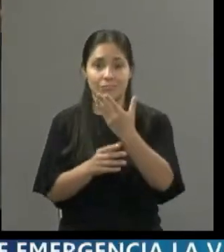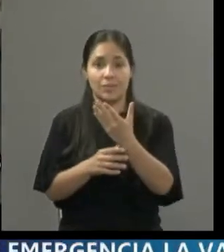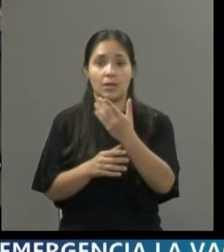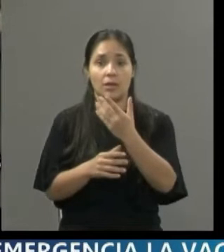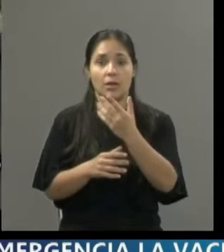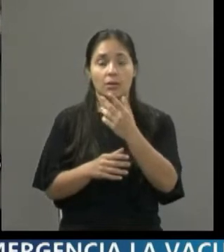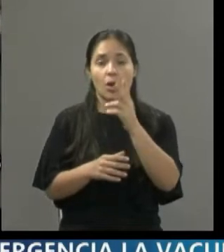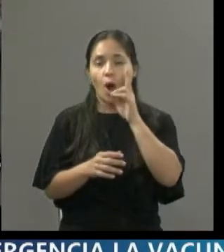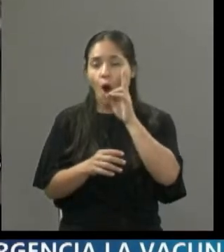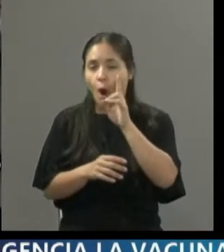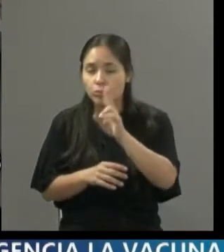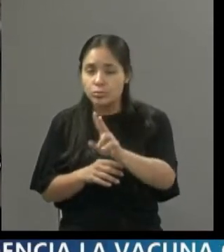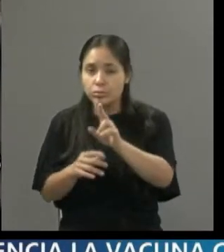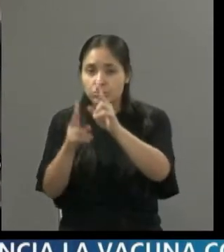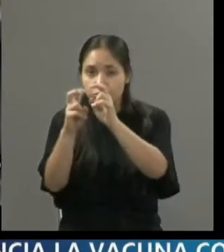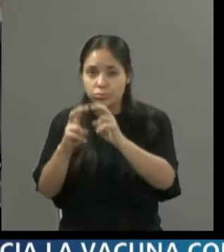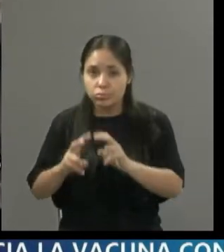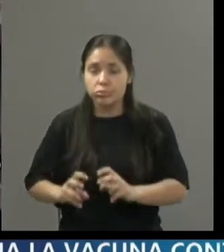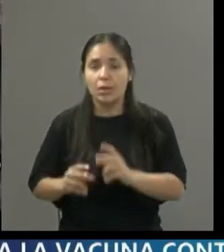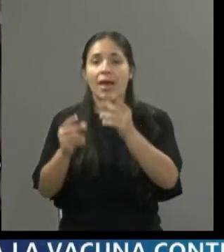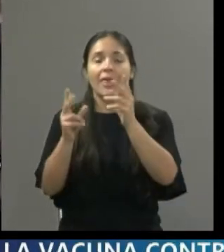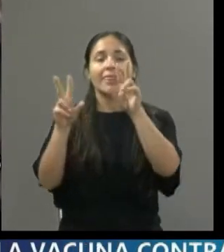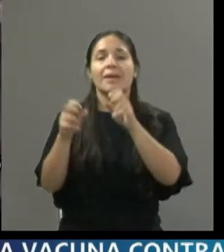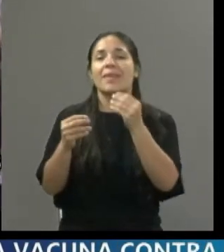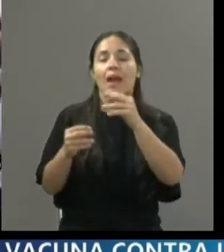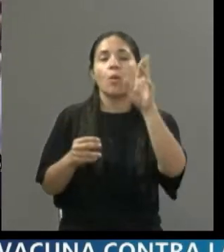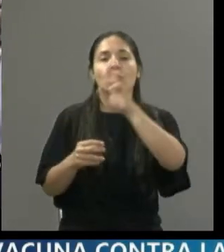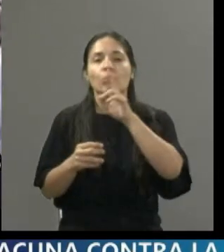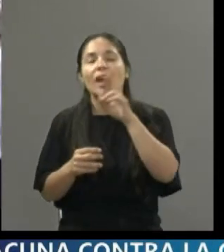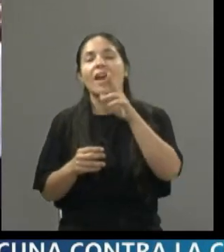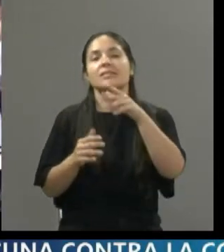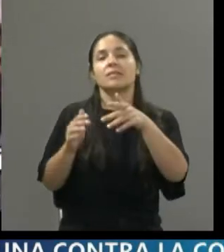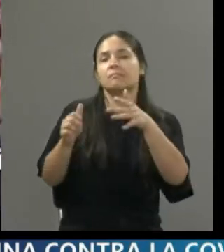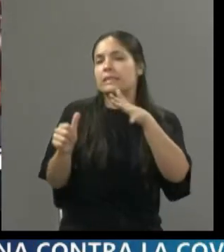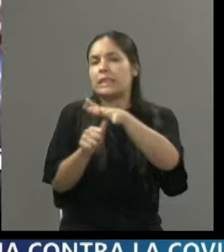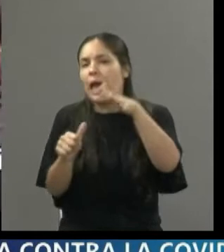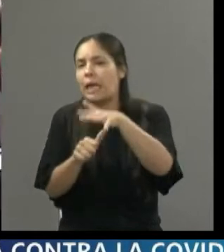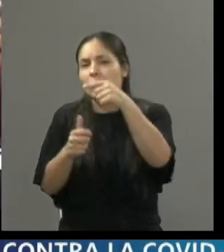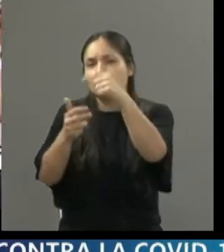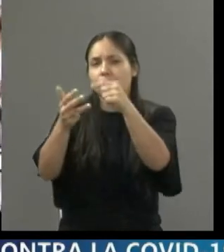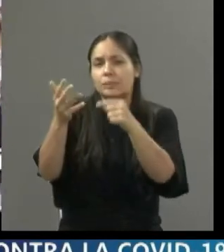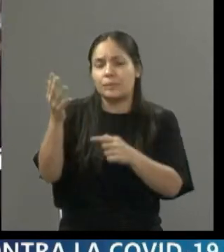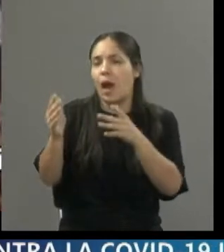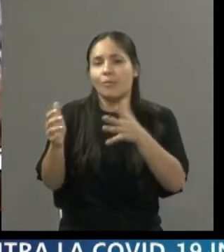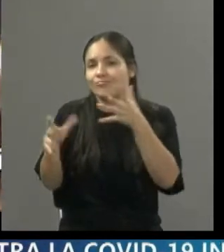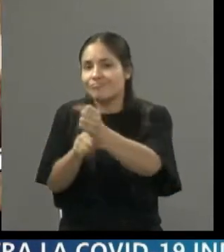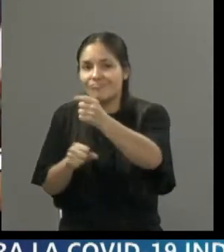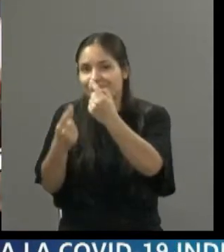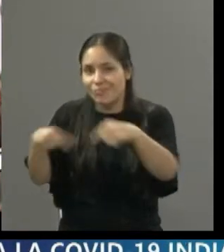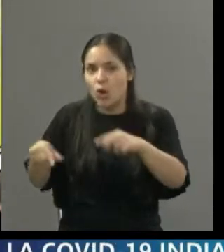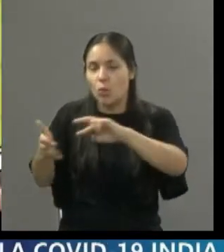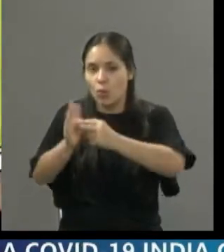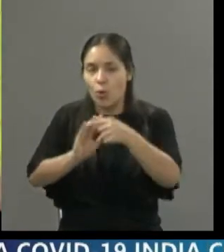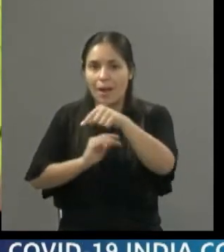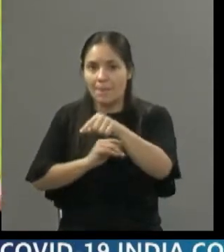observatorio de femicidios, travesticidios y transfemicidios. Ese es un trabajo estadístico. Las compañeras que son